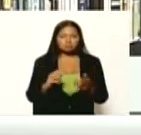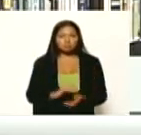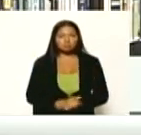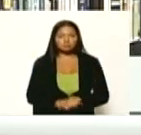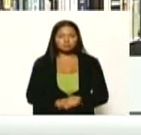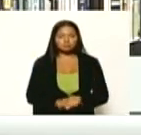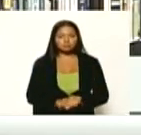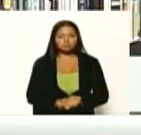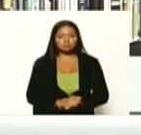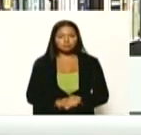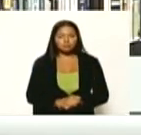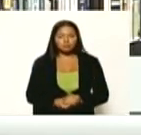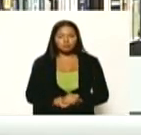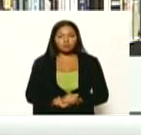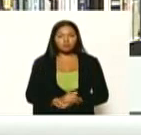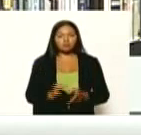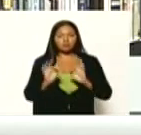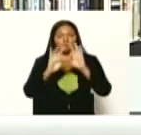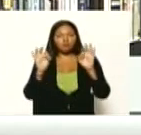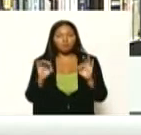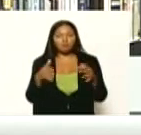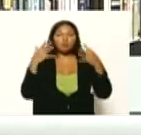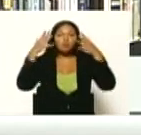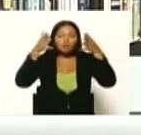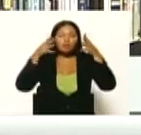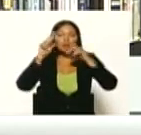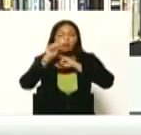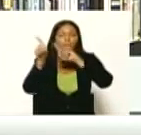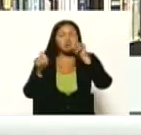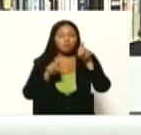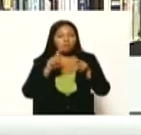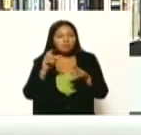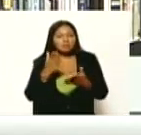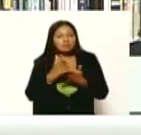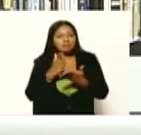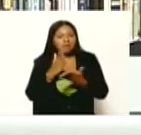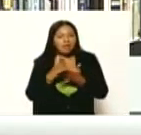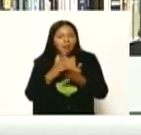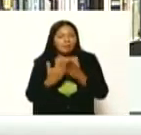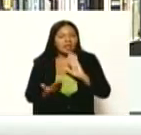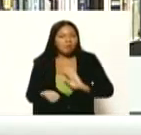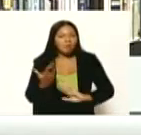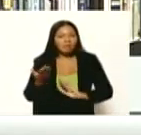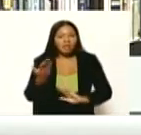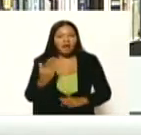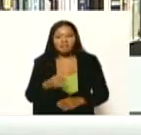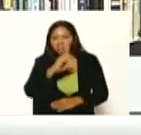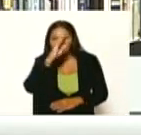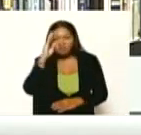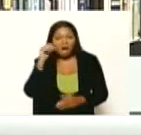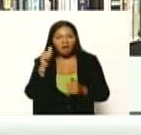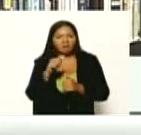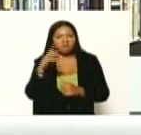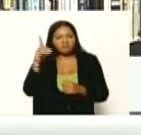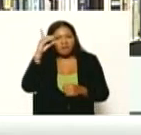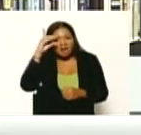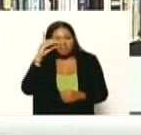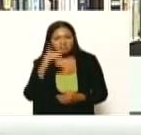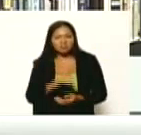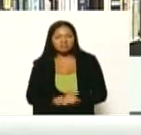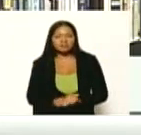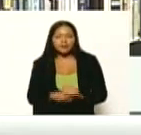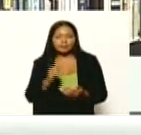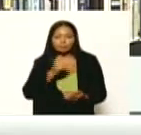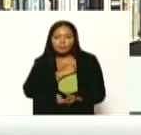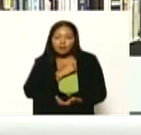El método pedagógico de las preguntas siempre es muy, muy importante. Diosdado, Delcy,